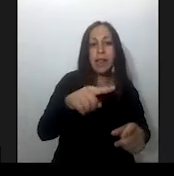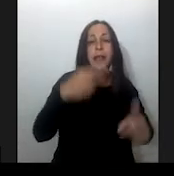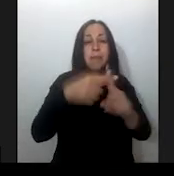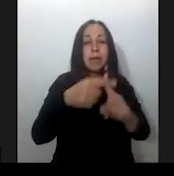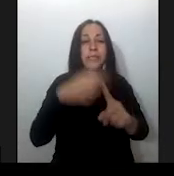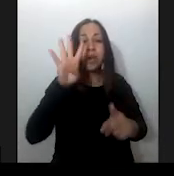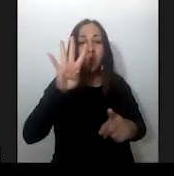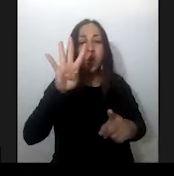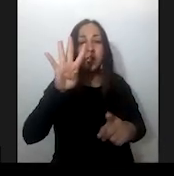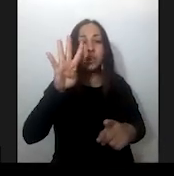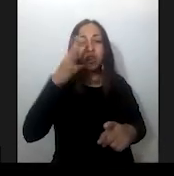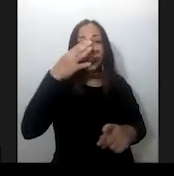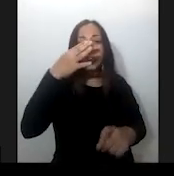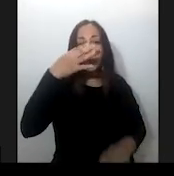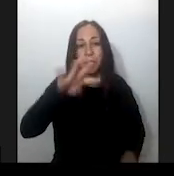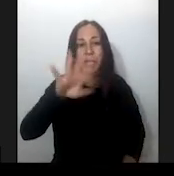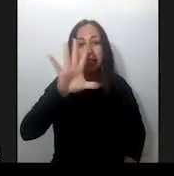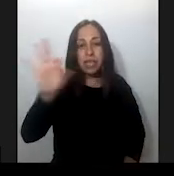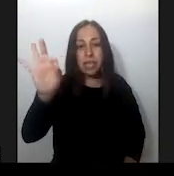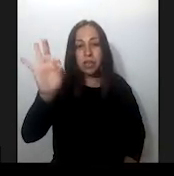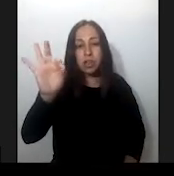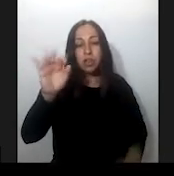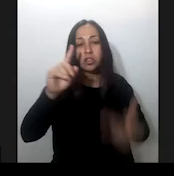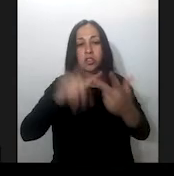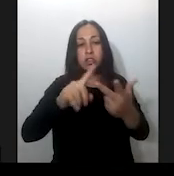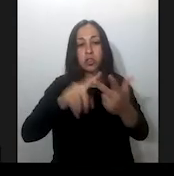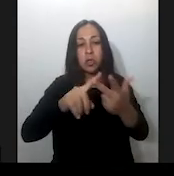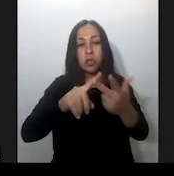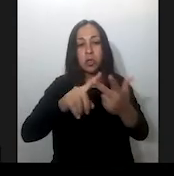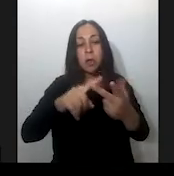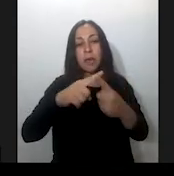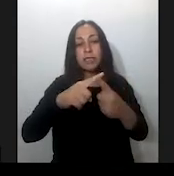más 4500 son 5500,